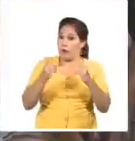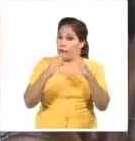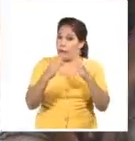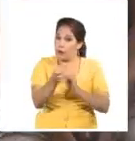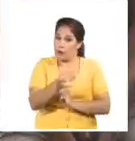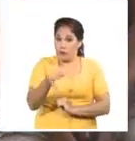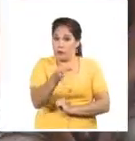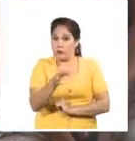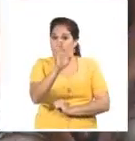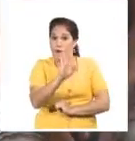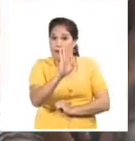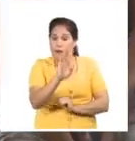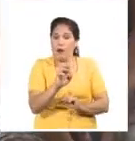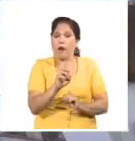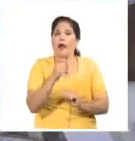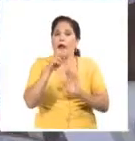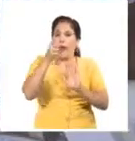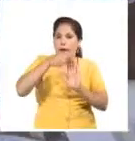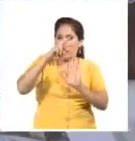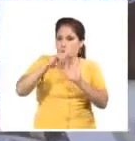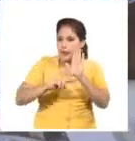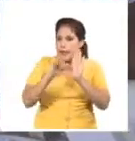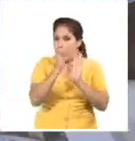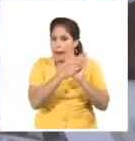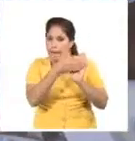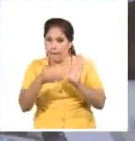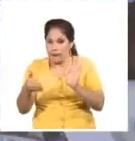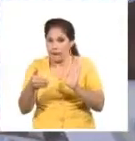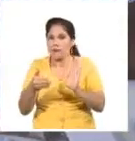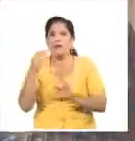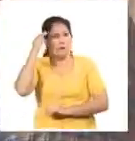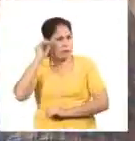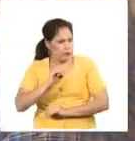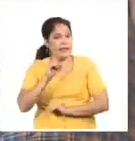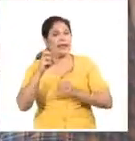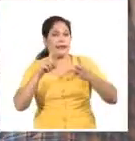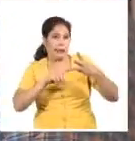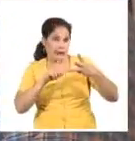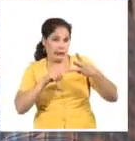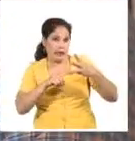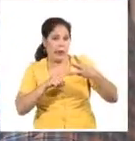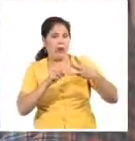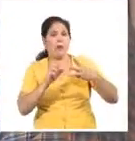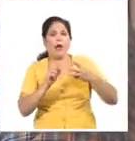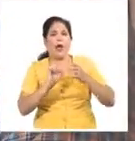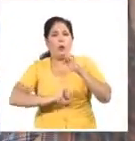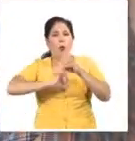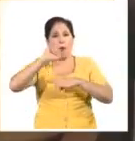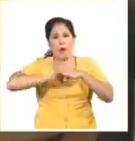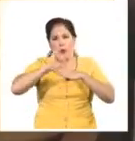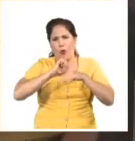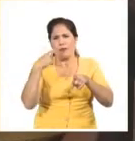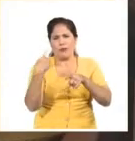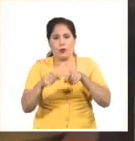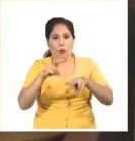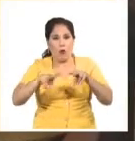municipal, en la evaluación del programa al cierre del primer semestre, Freire obtuvo el tercer lugar detrás de Urbano Noris y el municipio cabecera